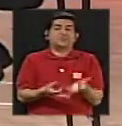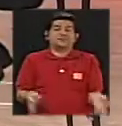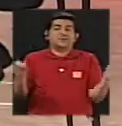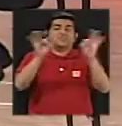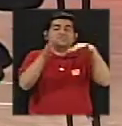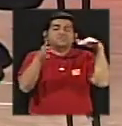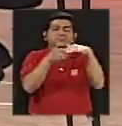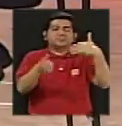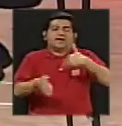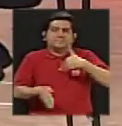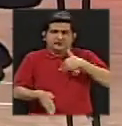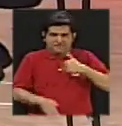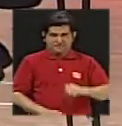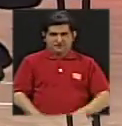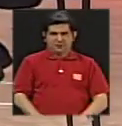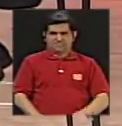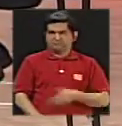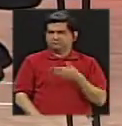ese estudio es que